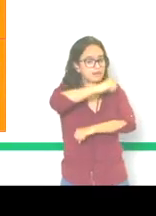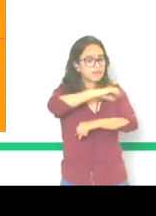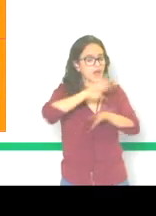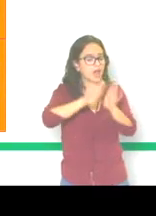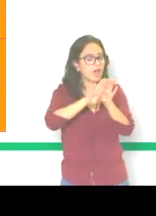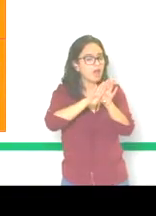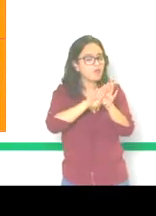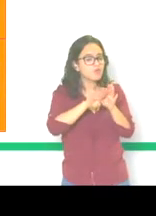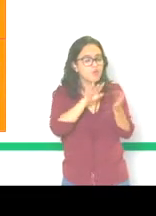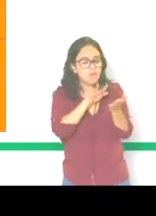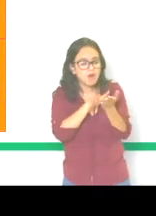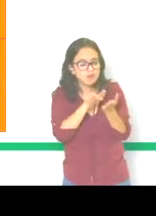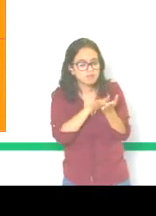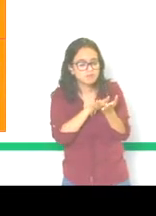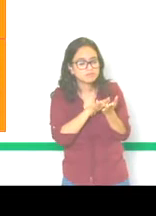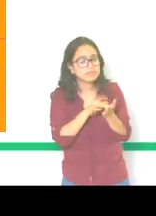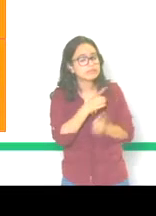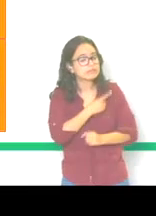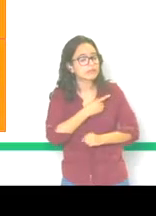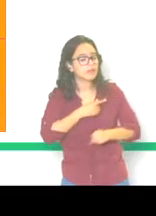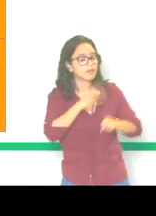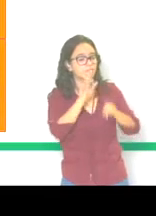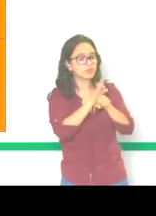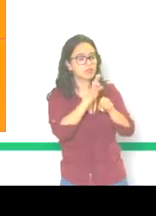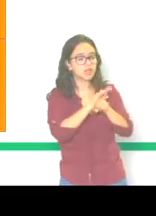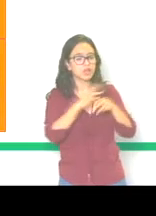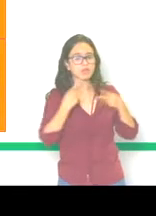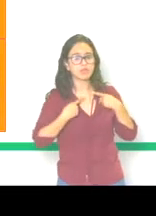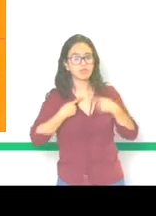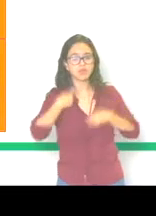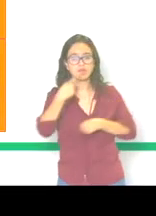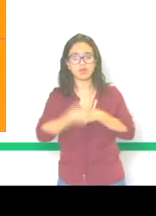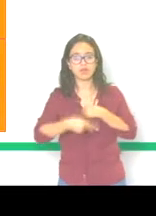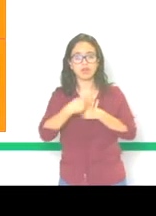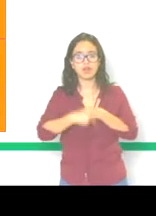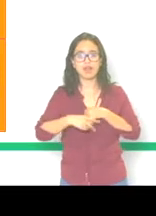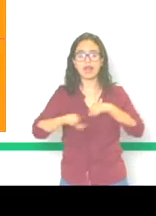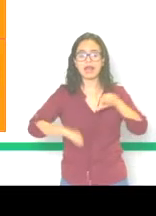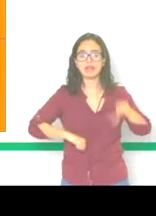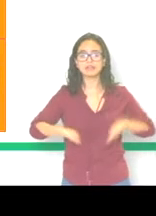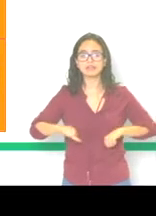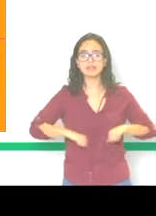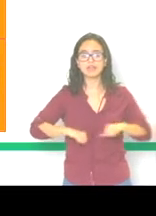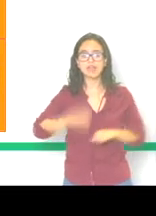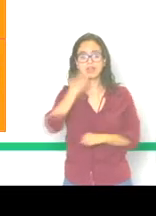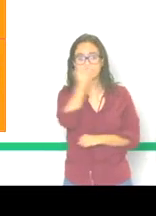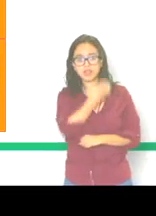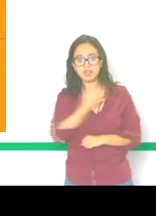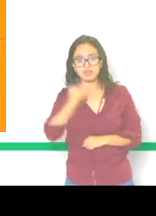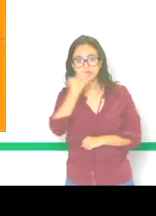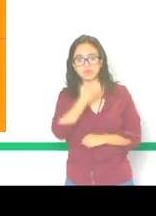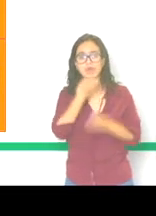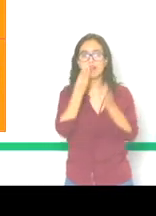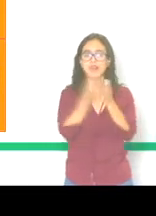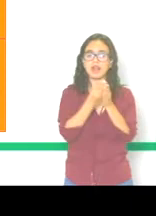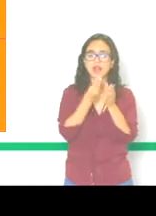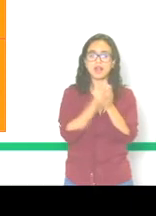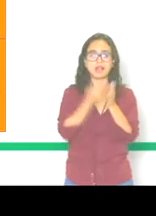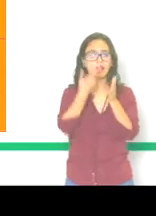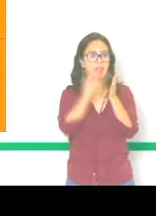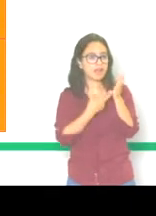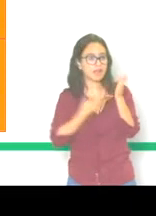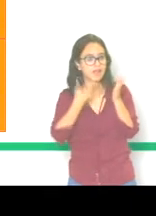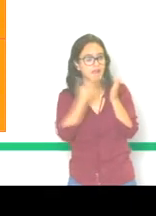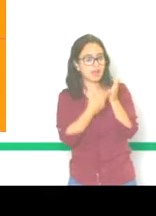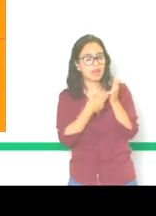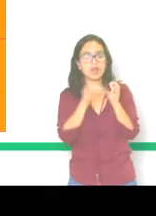que resguardar al personal de riesgo, actividades escolares, académicas, cursos y talleres